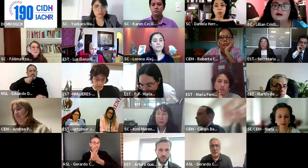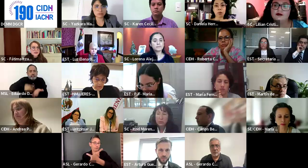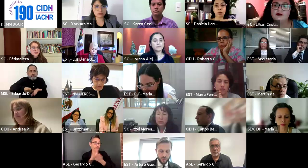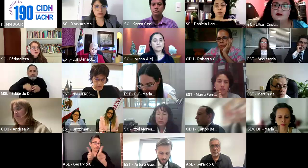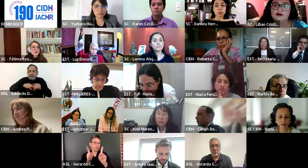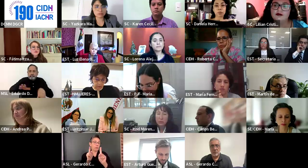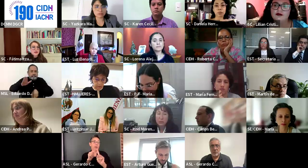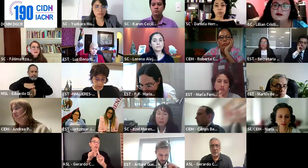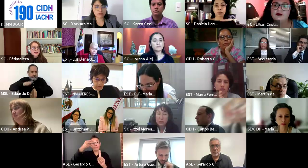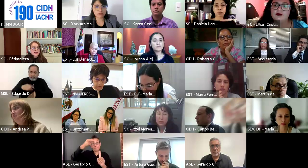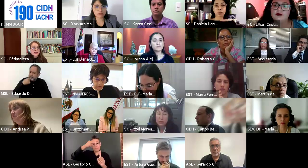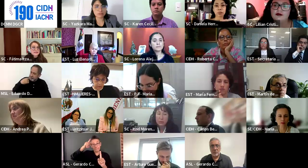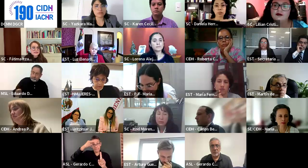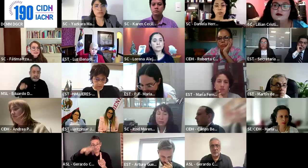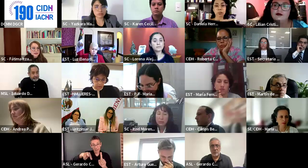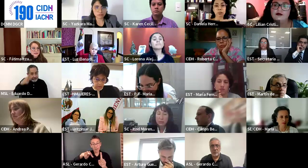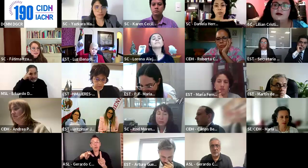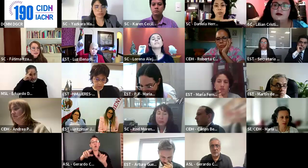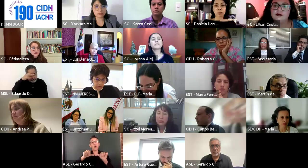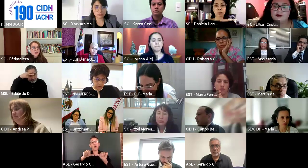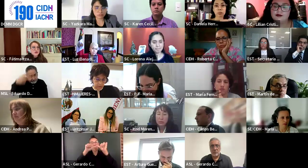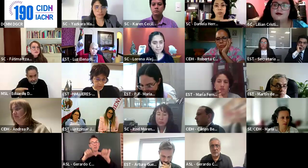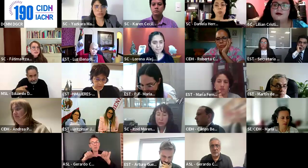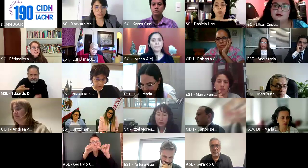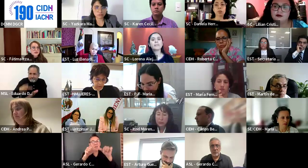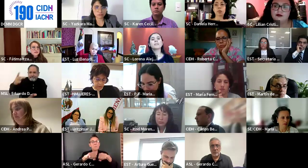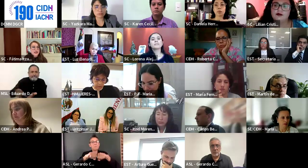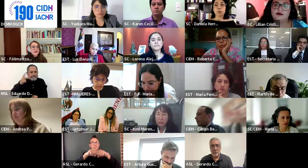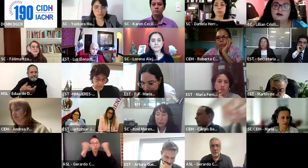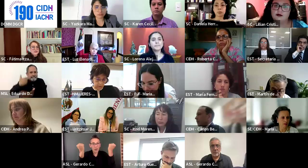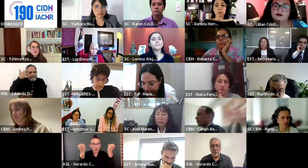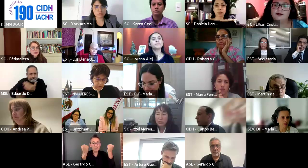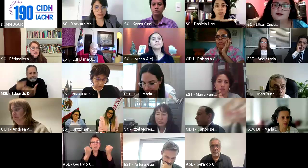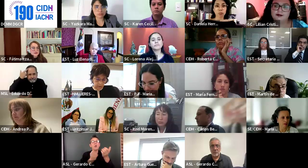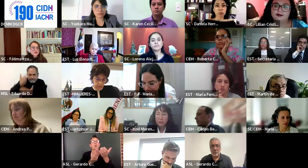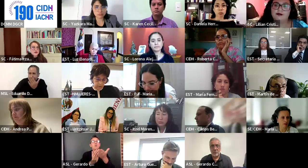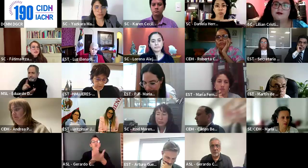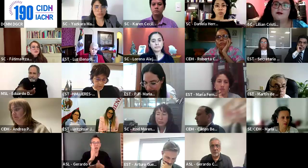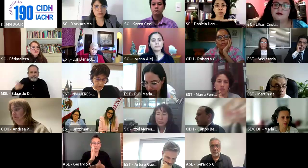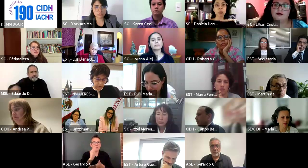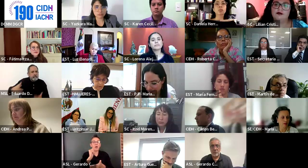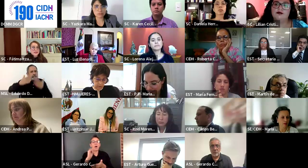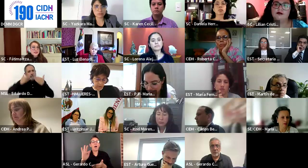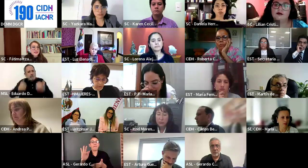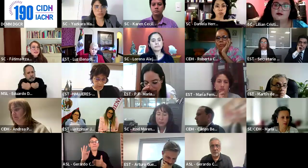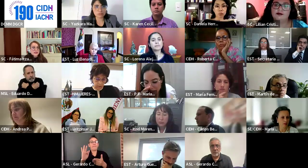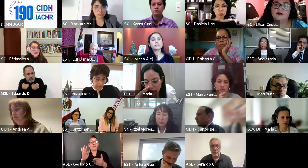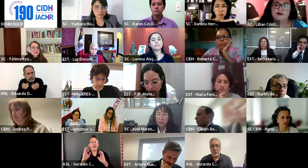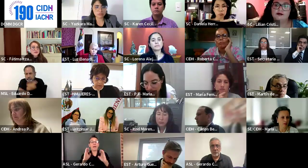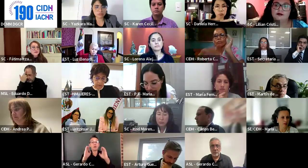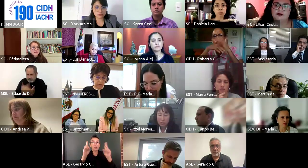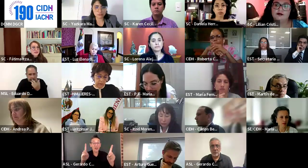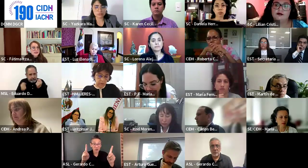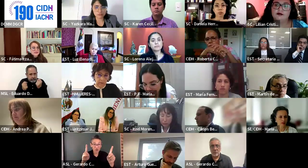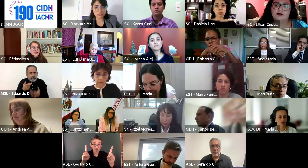mencionar que México viola de manera sistemática los derechos al acceso a la educación, no solamente en el